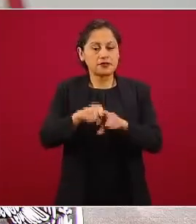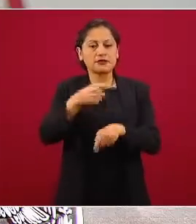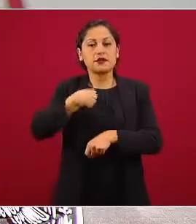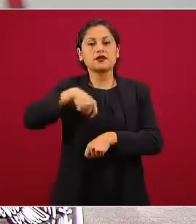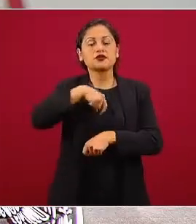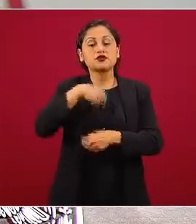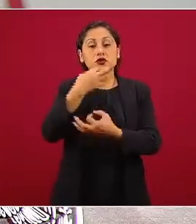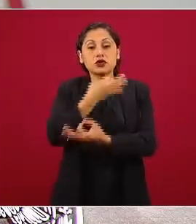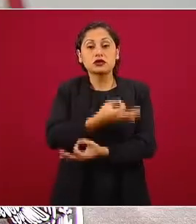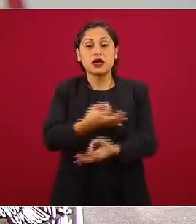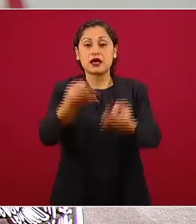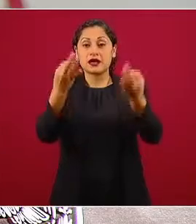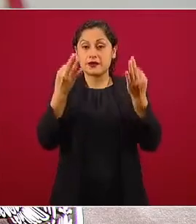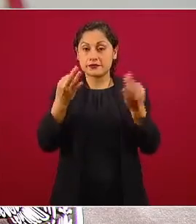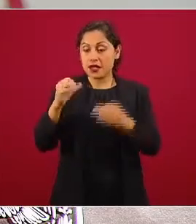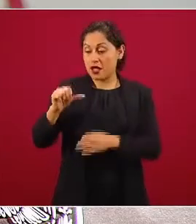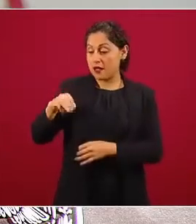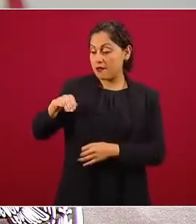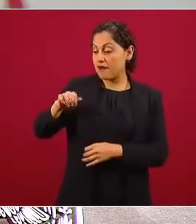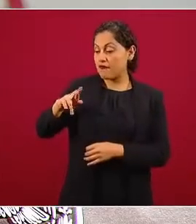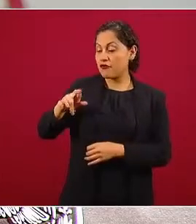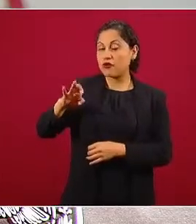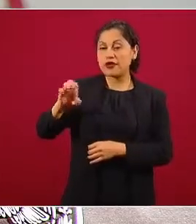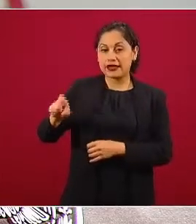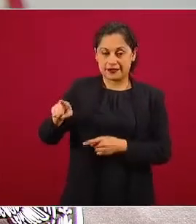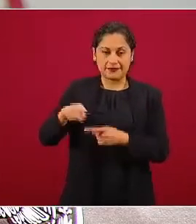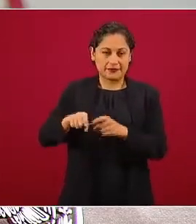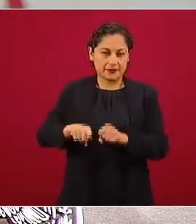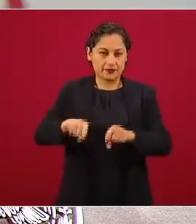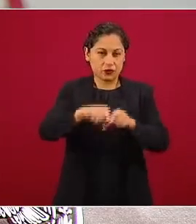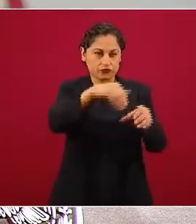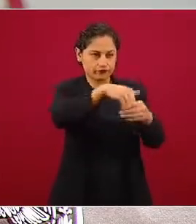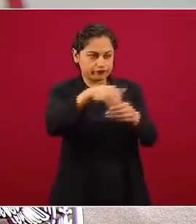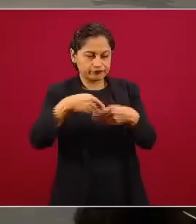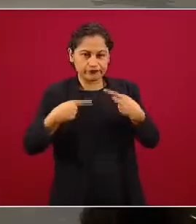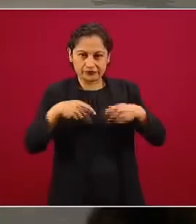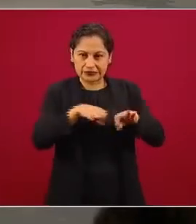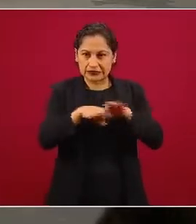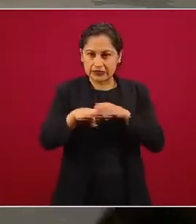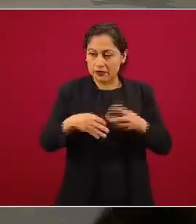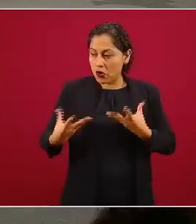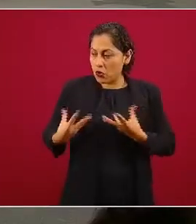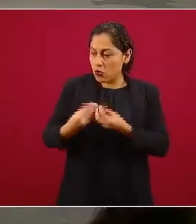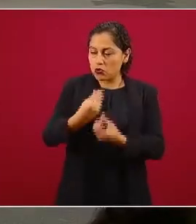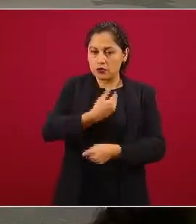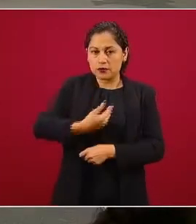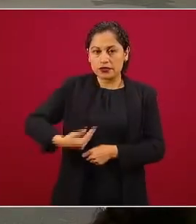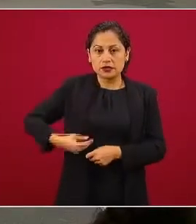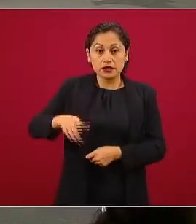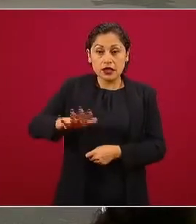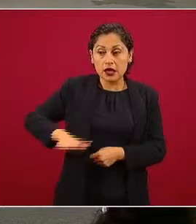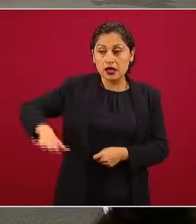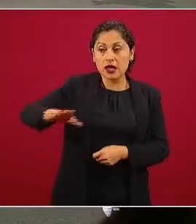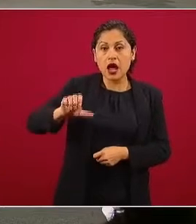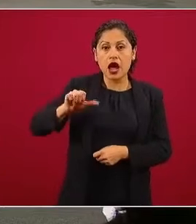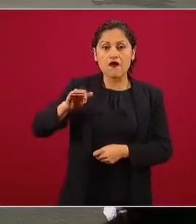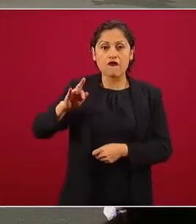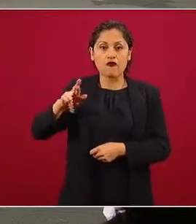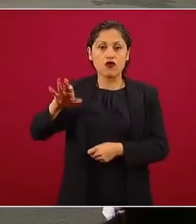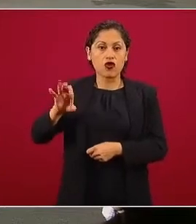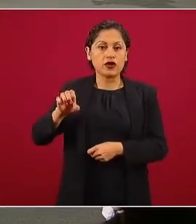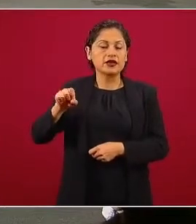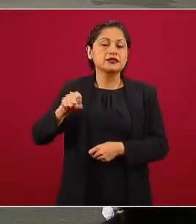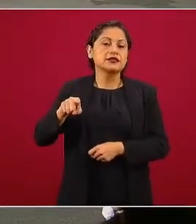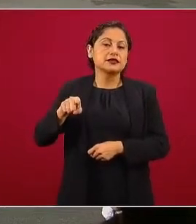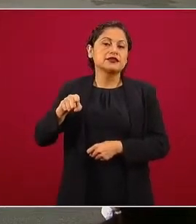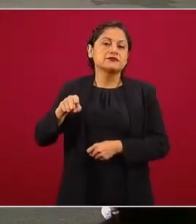la AMAFORE, la organización de las AFORES y el presidente de la República, el compromiso de las AFORES para llevar a sus comisiones